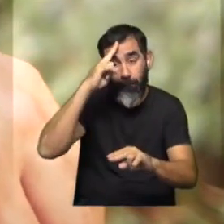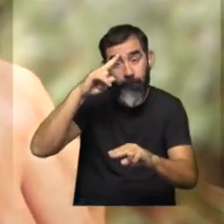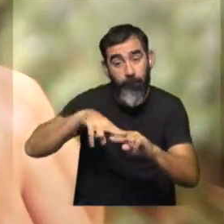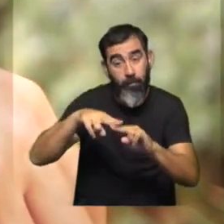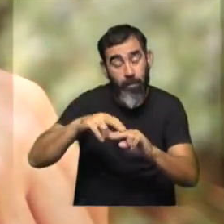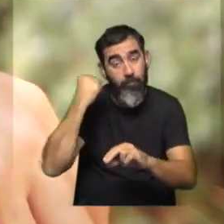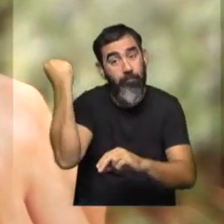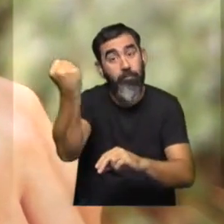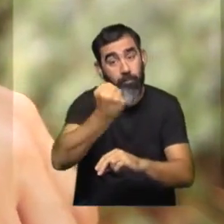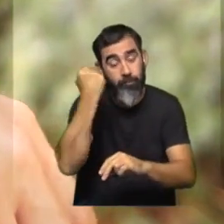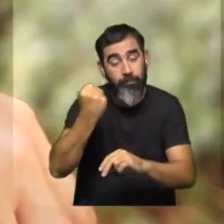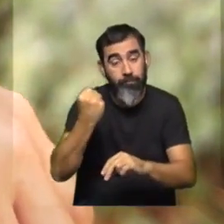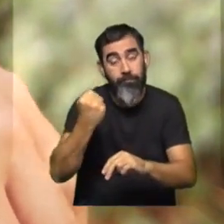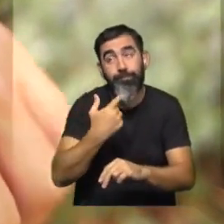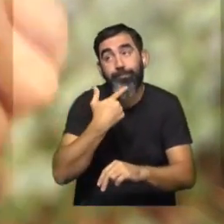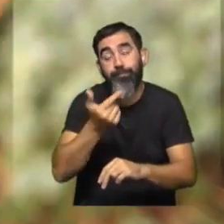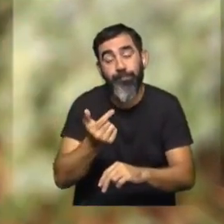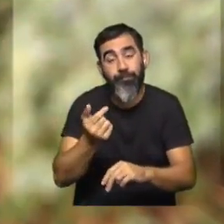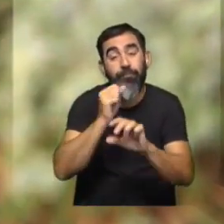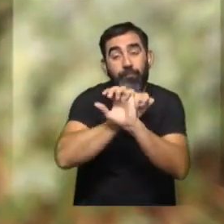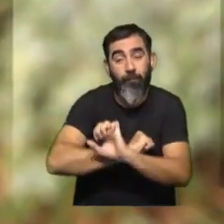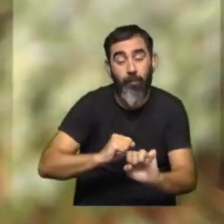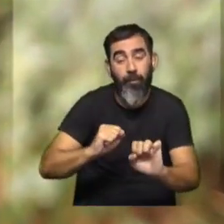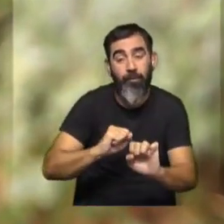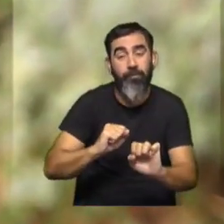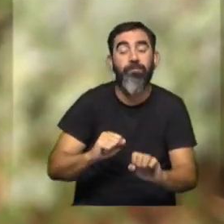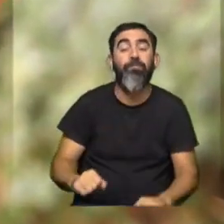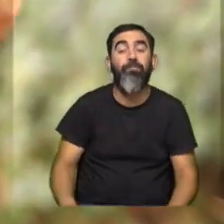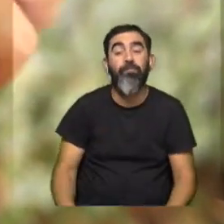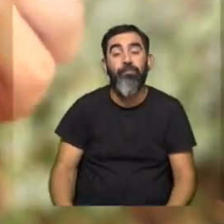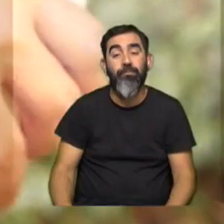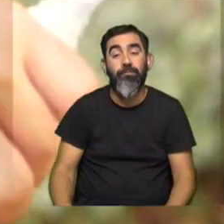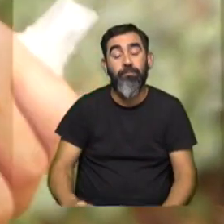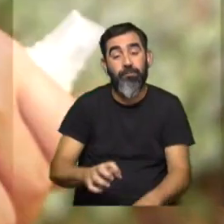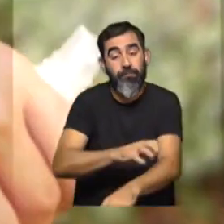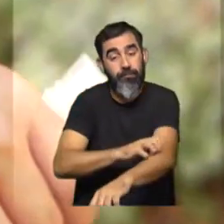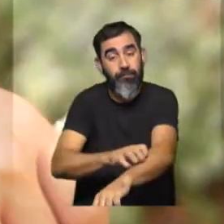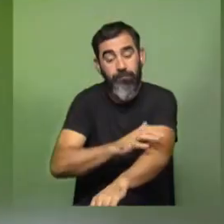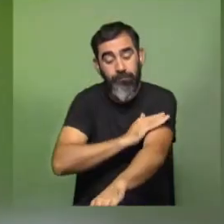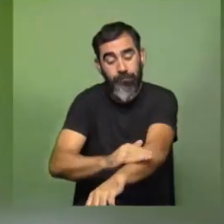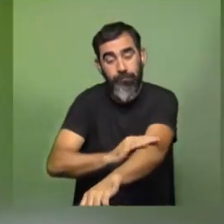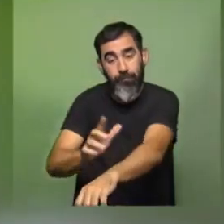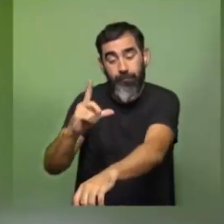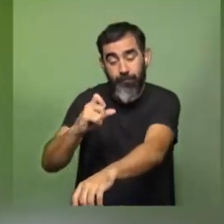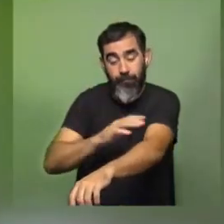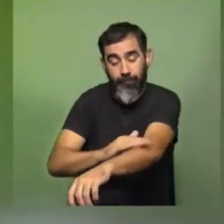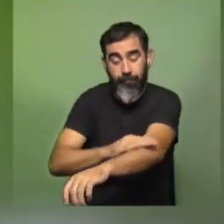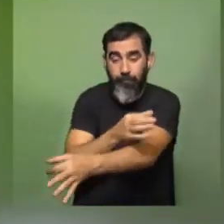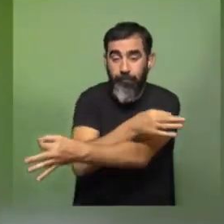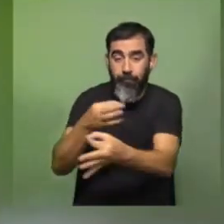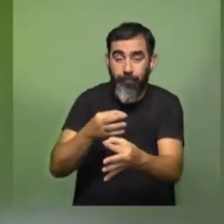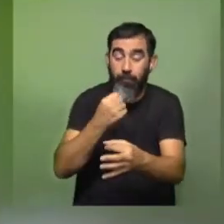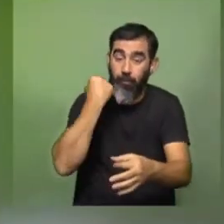graves, si pudiésemos generar un repelente más eficaz, sería como